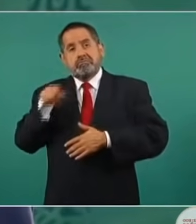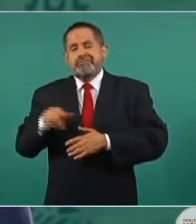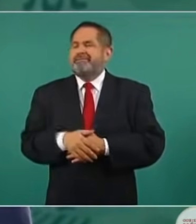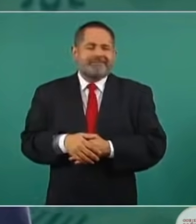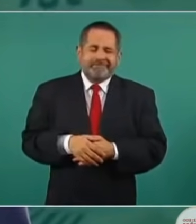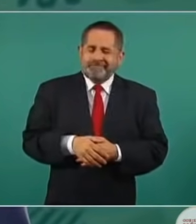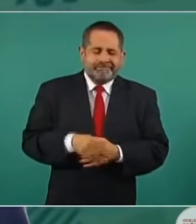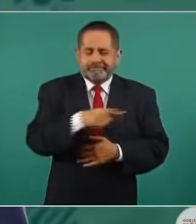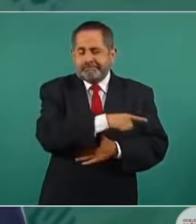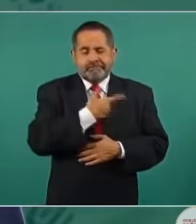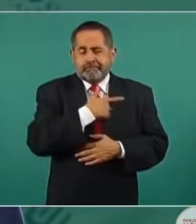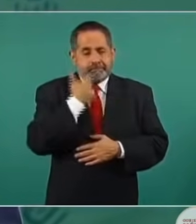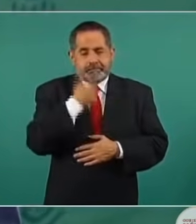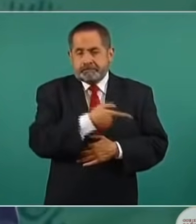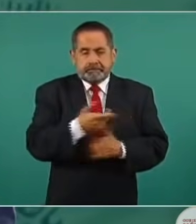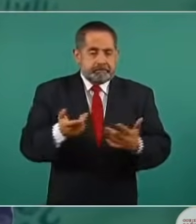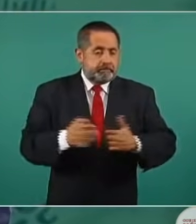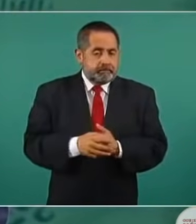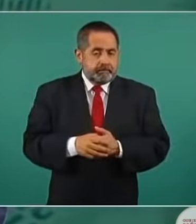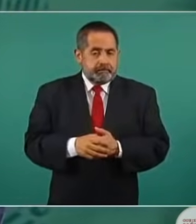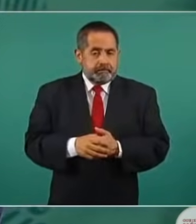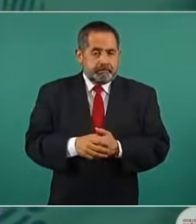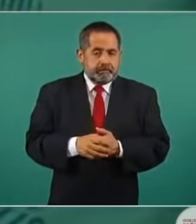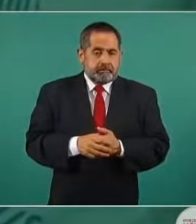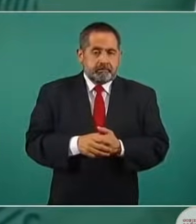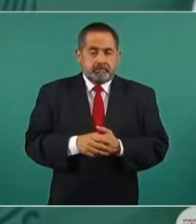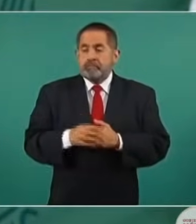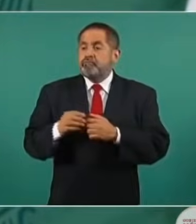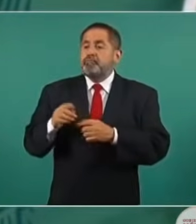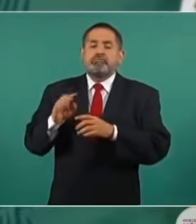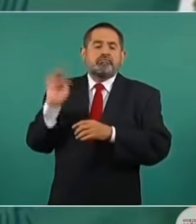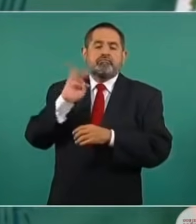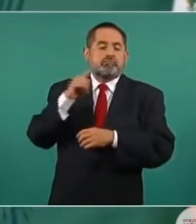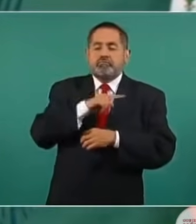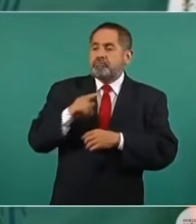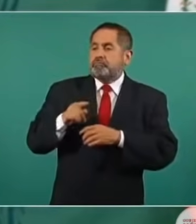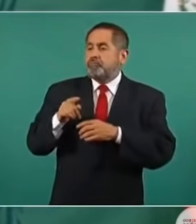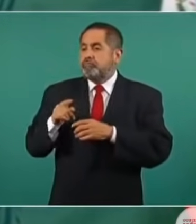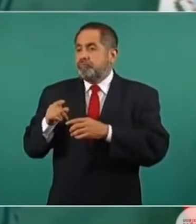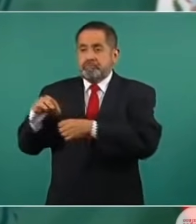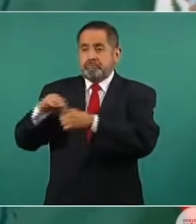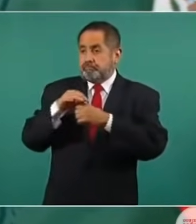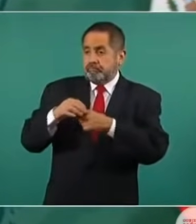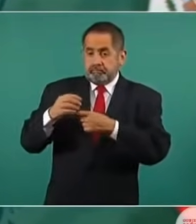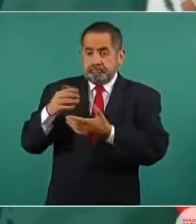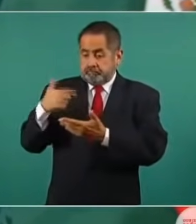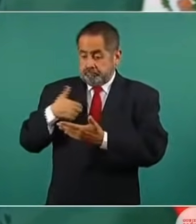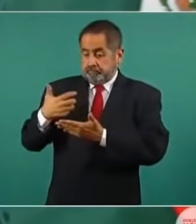o les gusta la democracia siempre y cuando sea para justificar